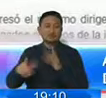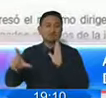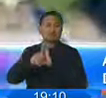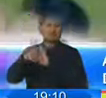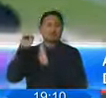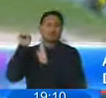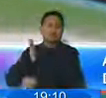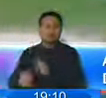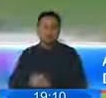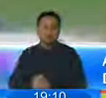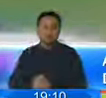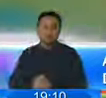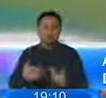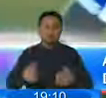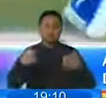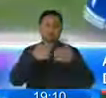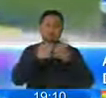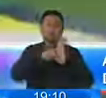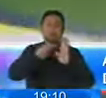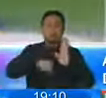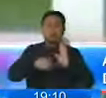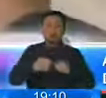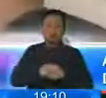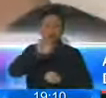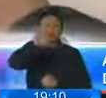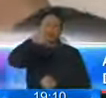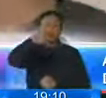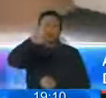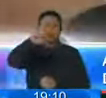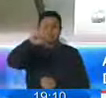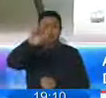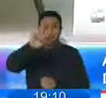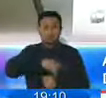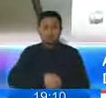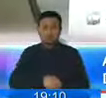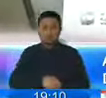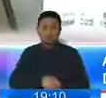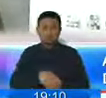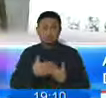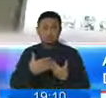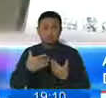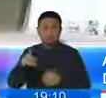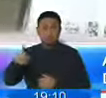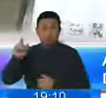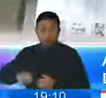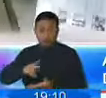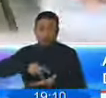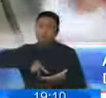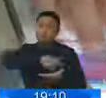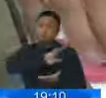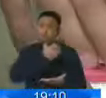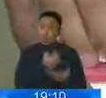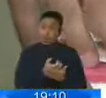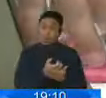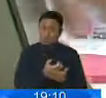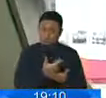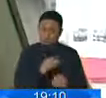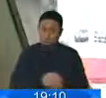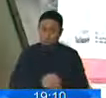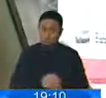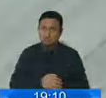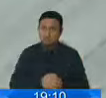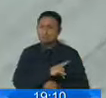legales. De igual manera, el equipo de abogados de Felipe Caicedo se ha asegurado que si se logra una reparación económica tras estos insultos, la